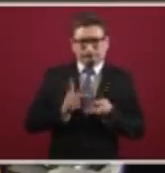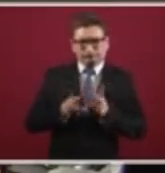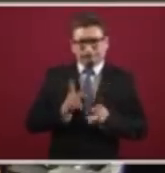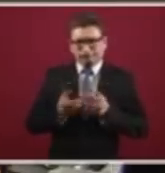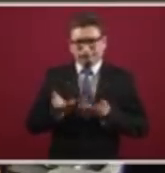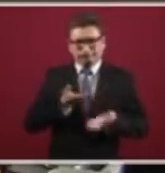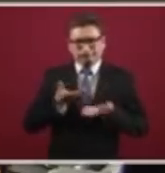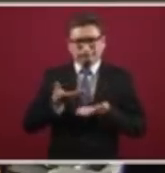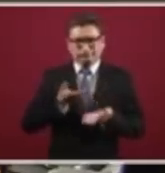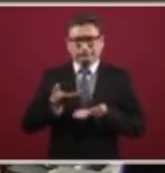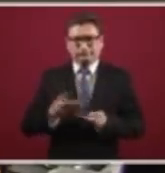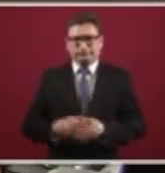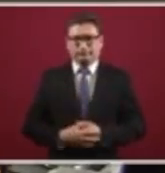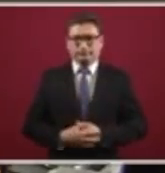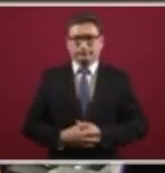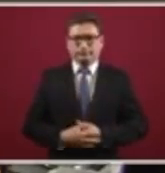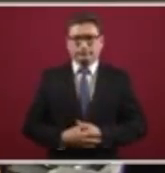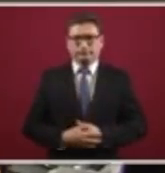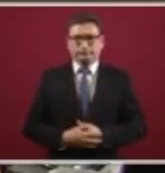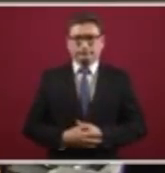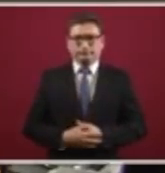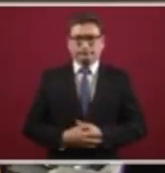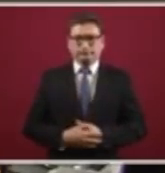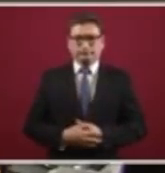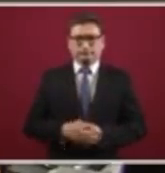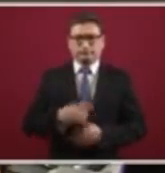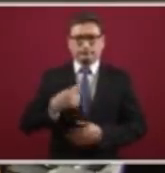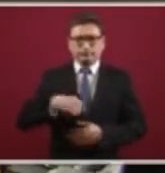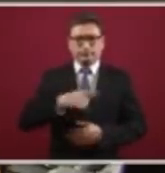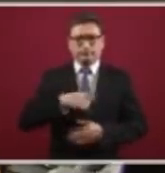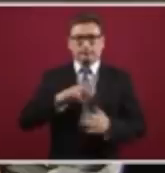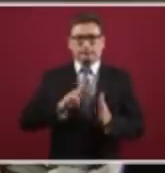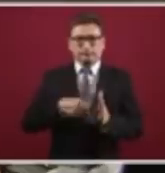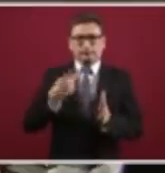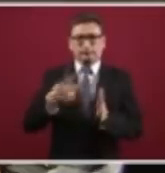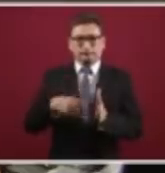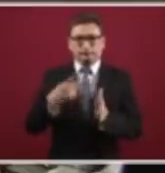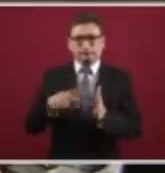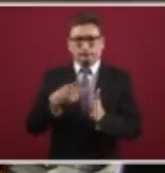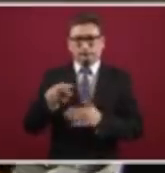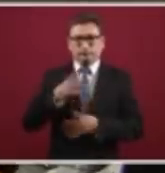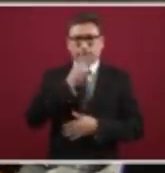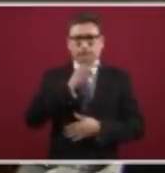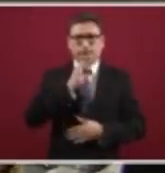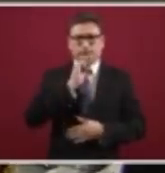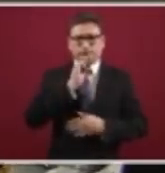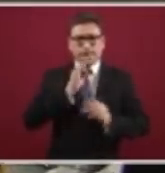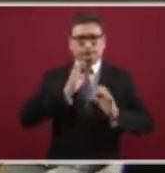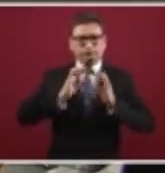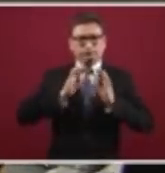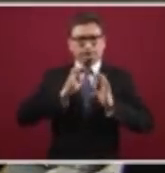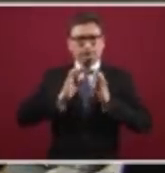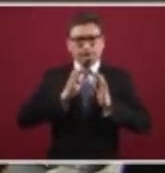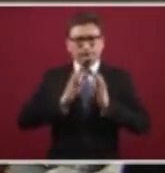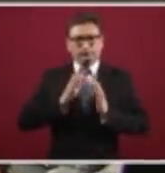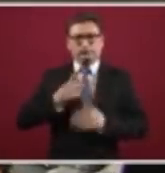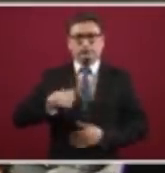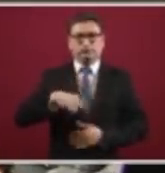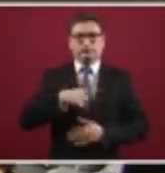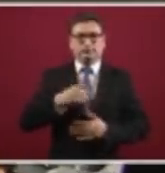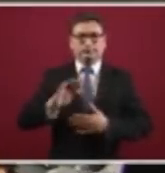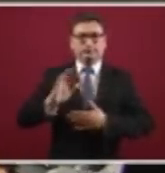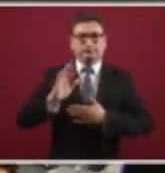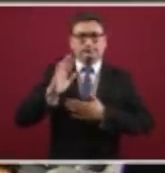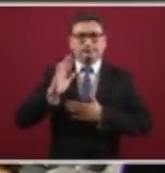hemos estado varias veces en comunicación con ellos tenemos el compromiso